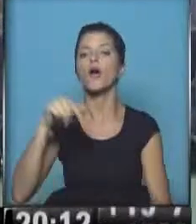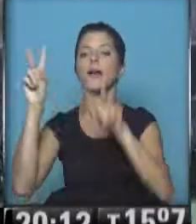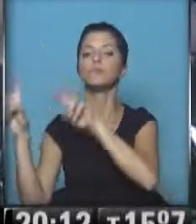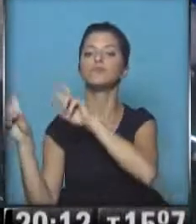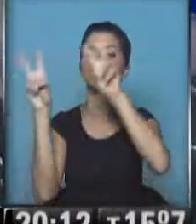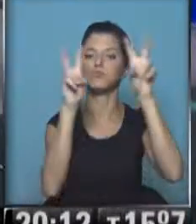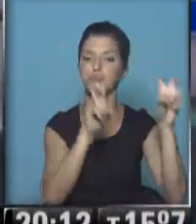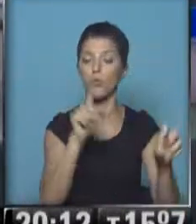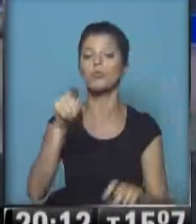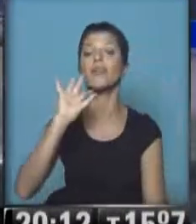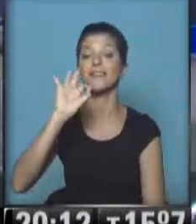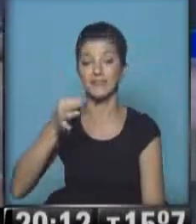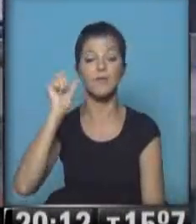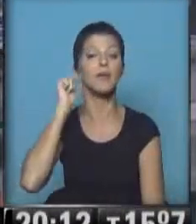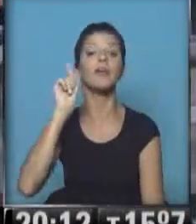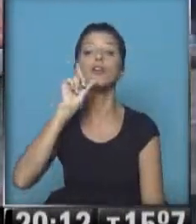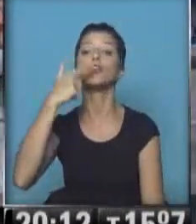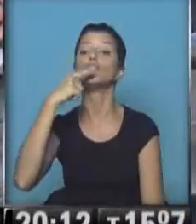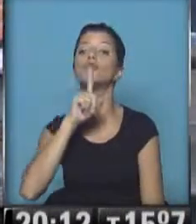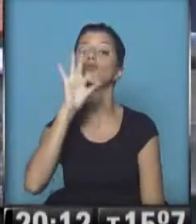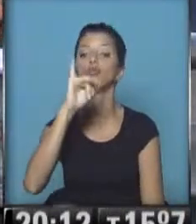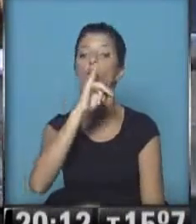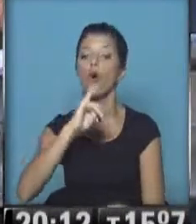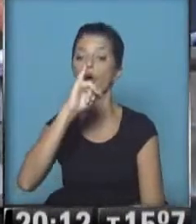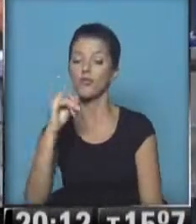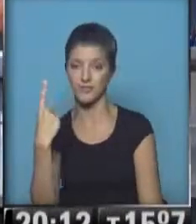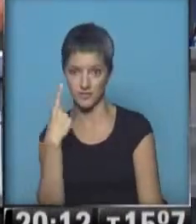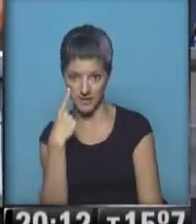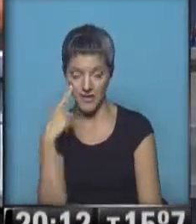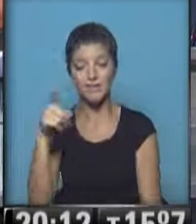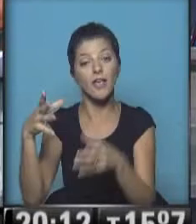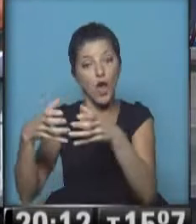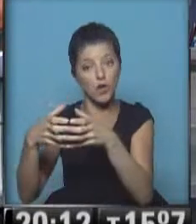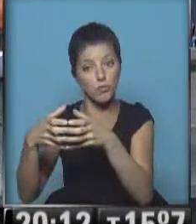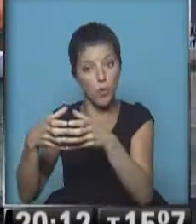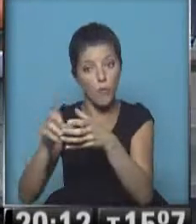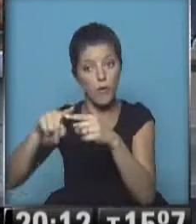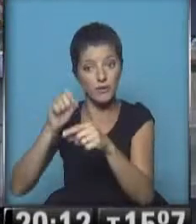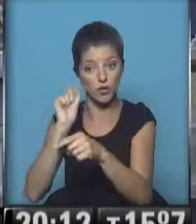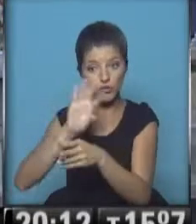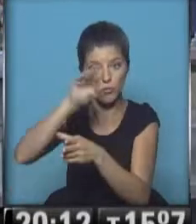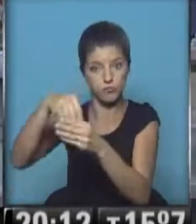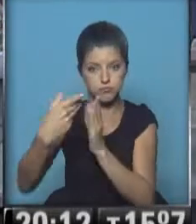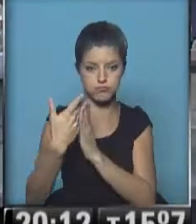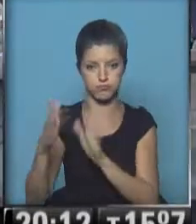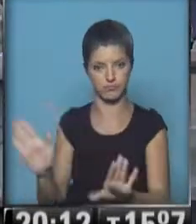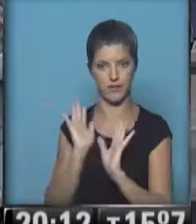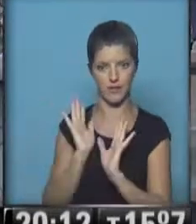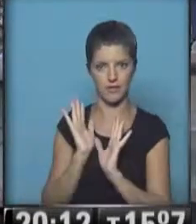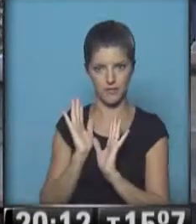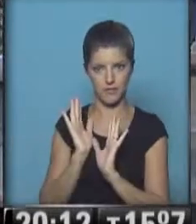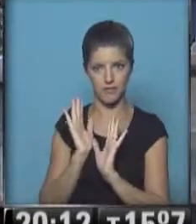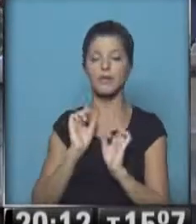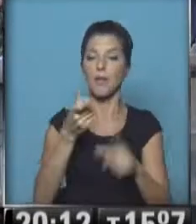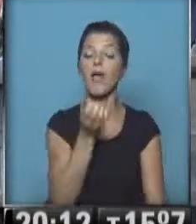también ustedes que dario giustozzi abandonó al partido al que pertenecía no solamente de un portazo sino que hizo